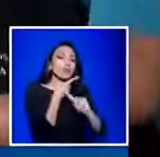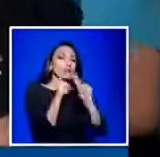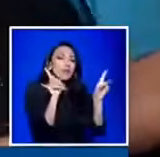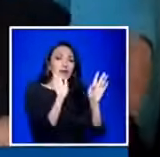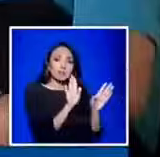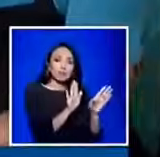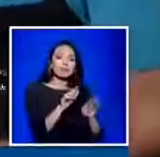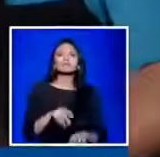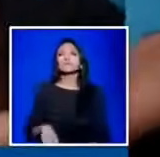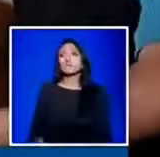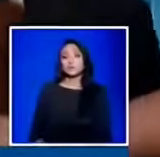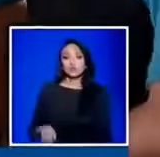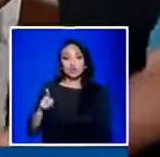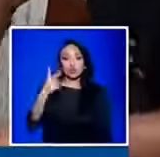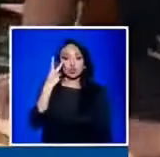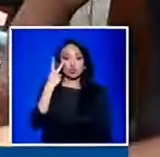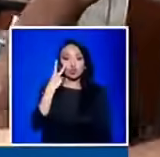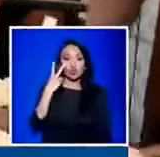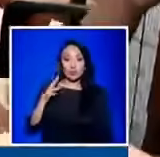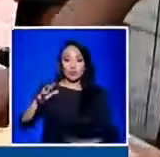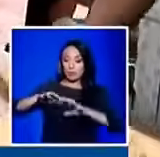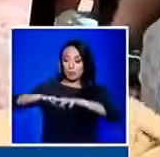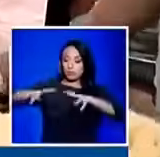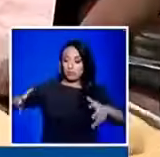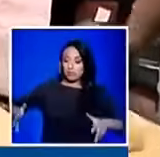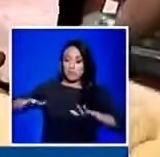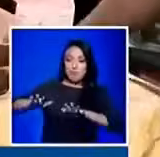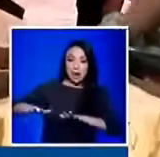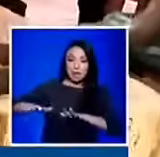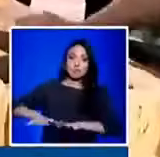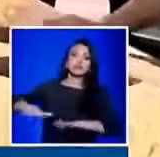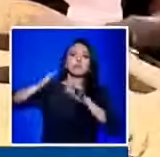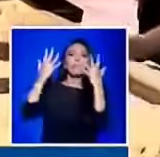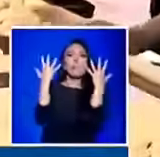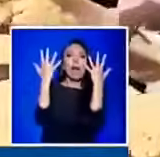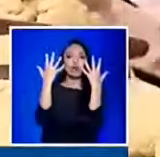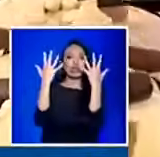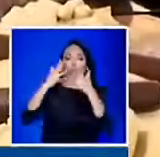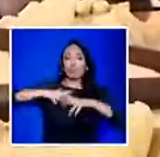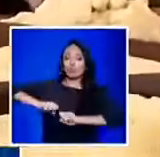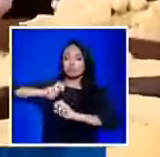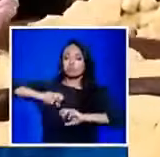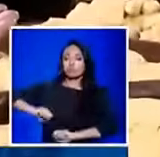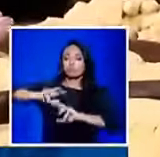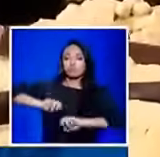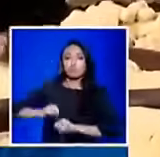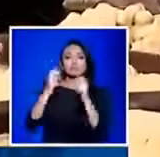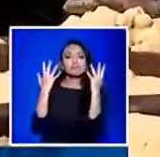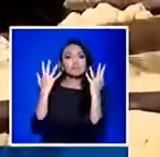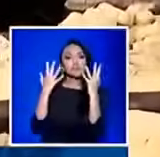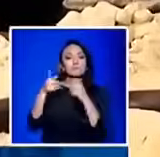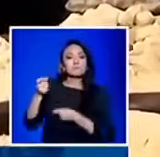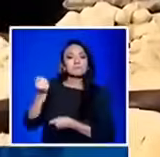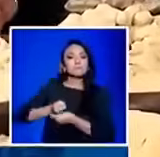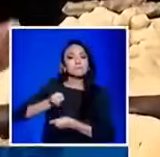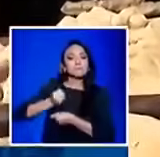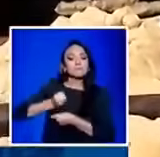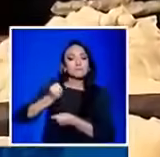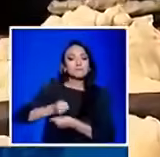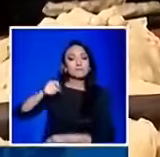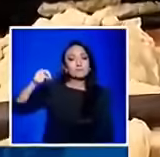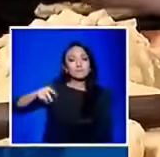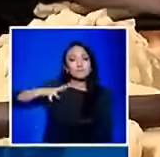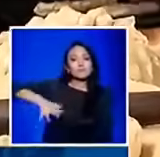Y luego, como están mirando, todo el trabajo es artesanal. Y al ser un trabajo artesanal,